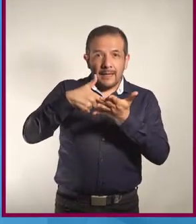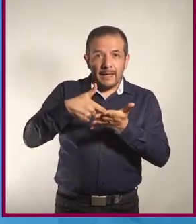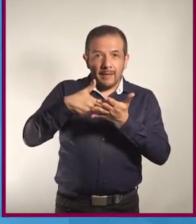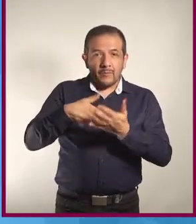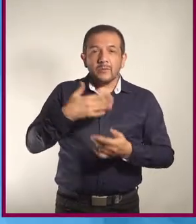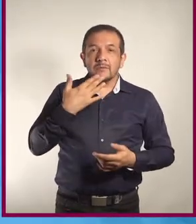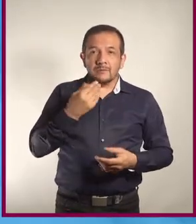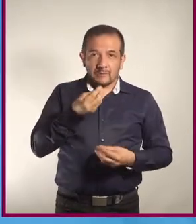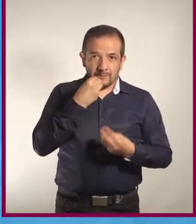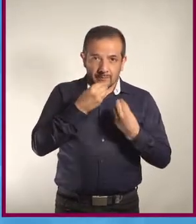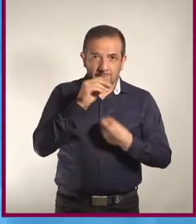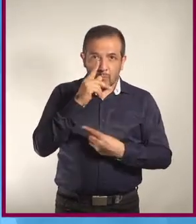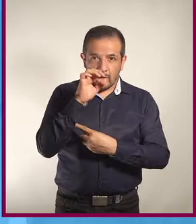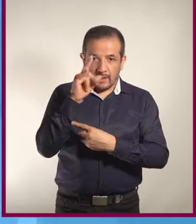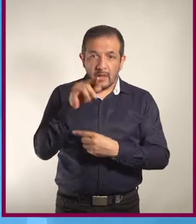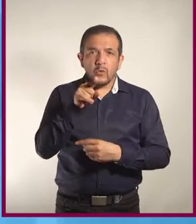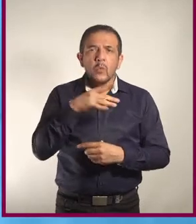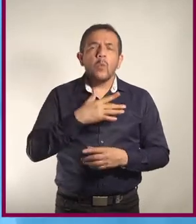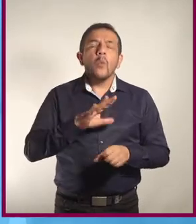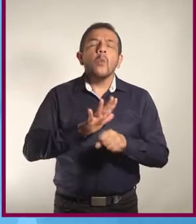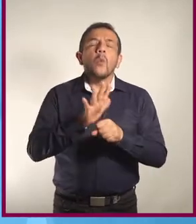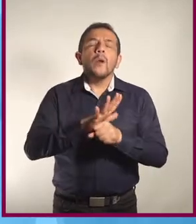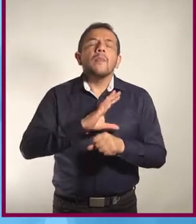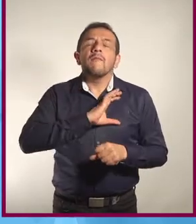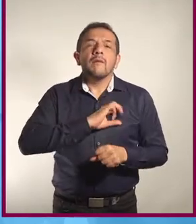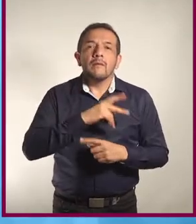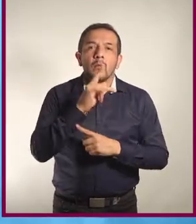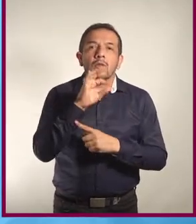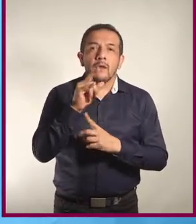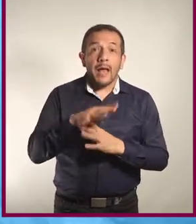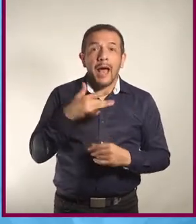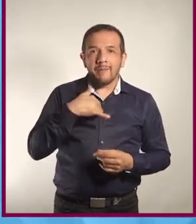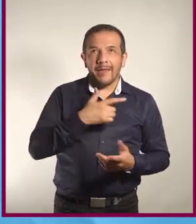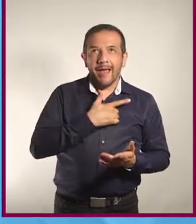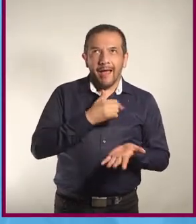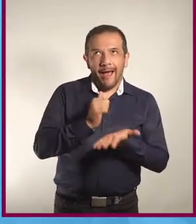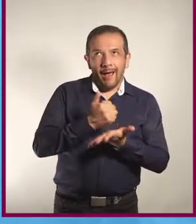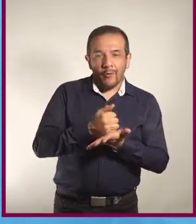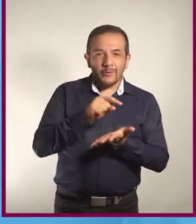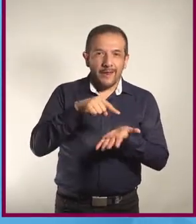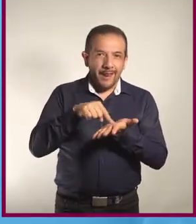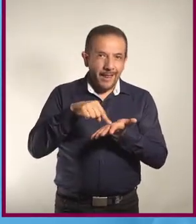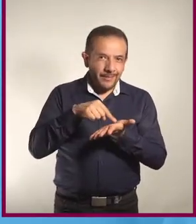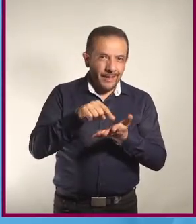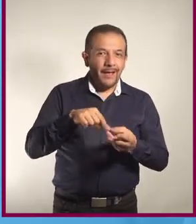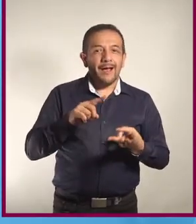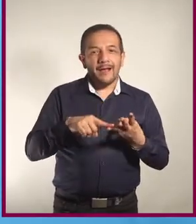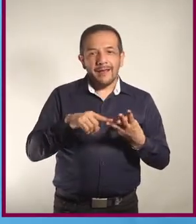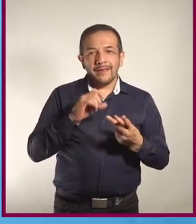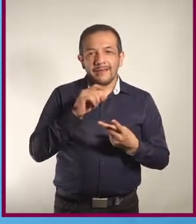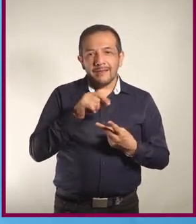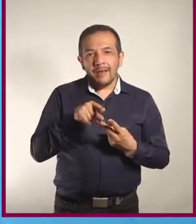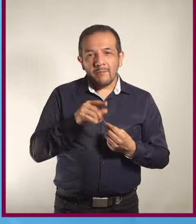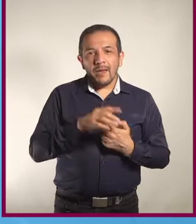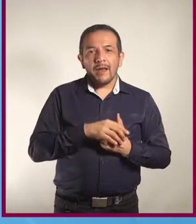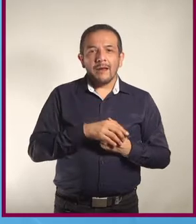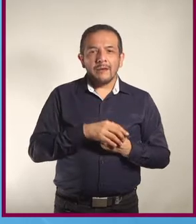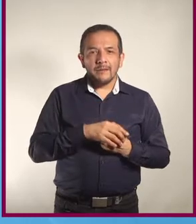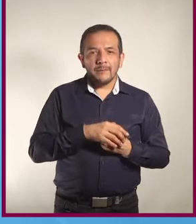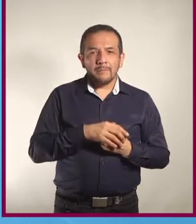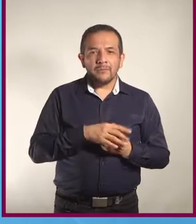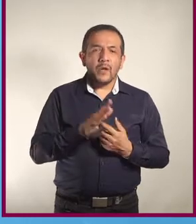tu fuente de proteína favorita? Arroz y lentejas. Una de ellas podría ser la soja. La soja es una